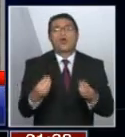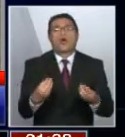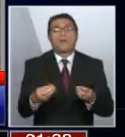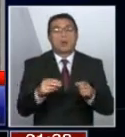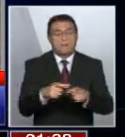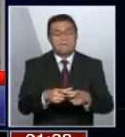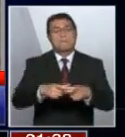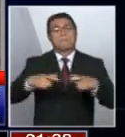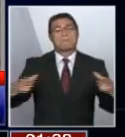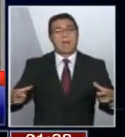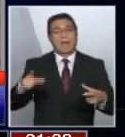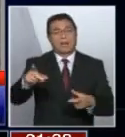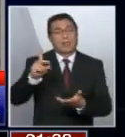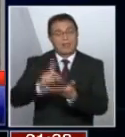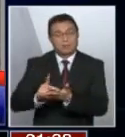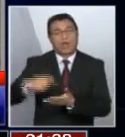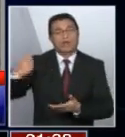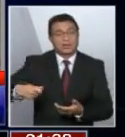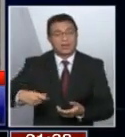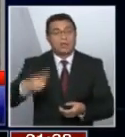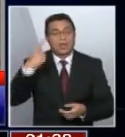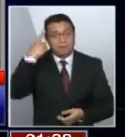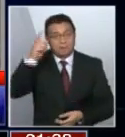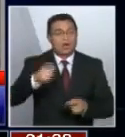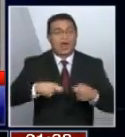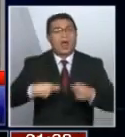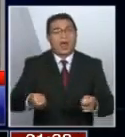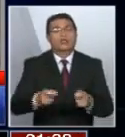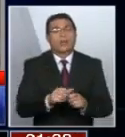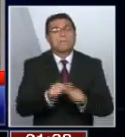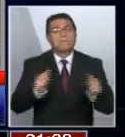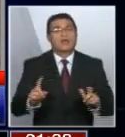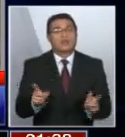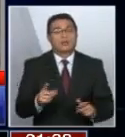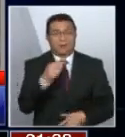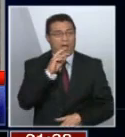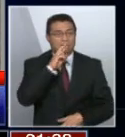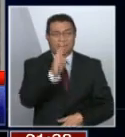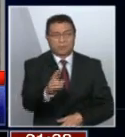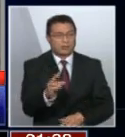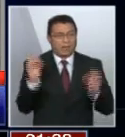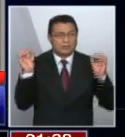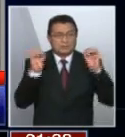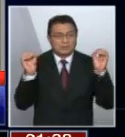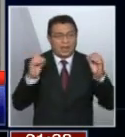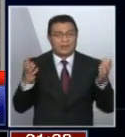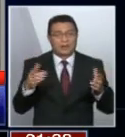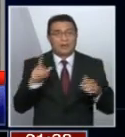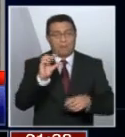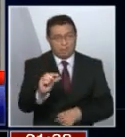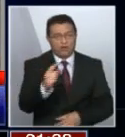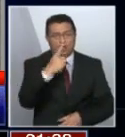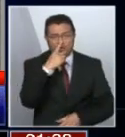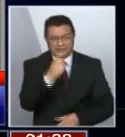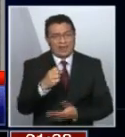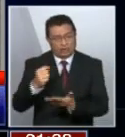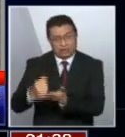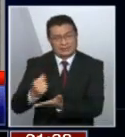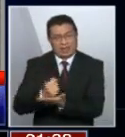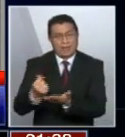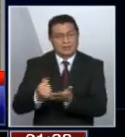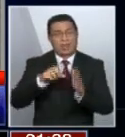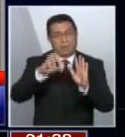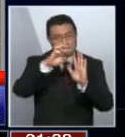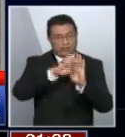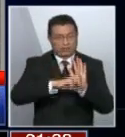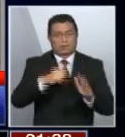más parlamentarios, pero no iba a haber más gastos. Y jamás hubo una respuesta. ¿Fue poco seria la tramitación de un proyecto en que